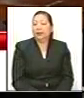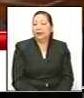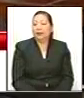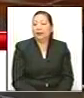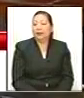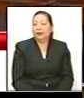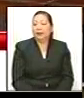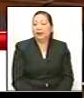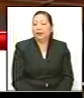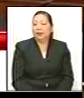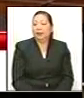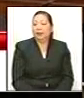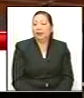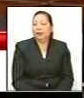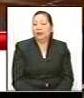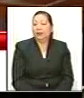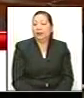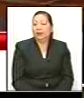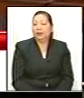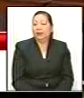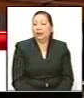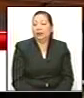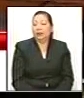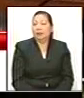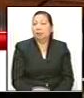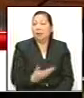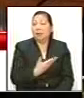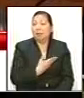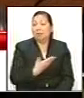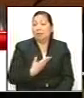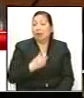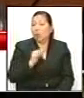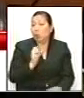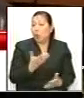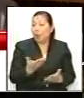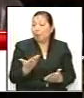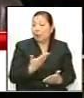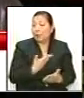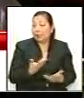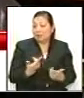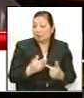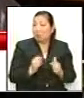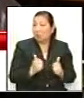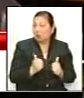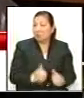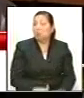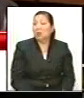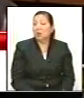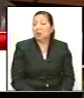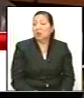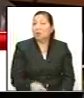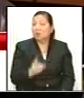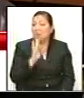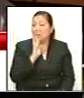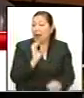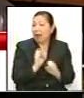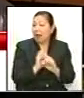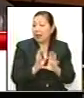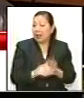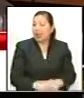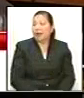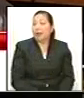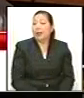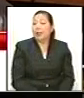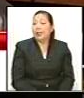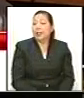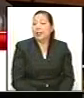interinamente el cargo presidencial del despacho presidencial en ausencia del presidente. Y está muy bien y es pertinente su aclaración, pero